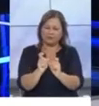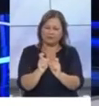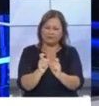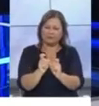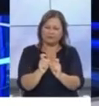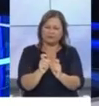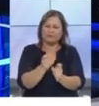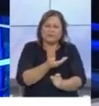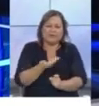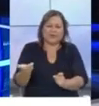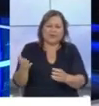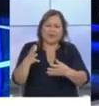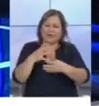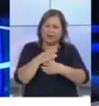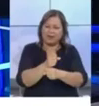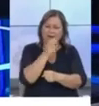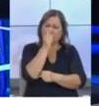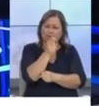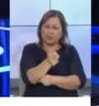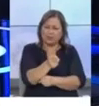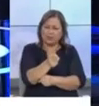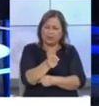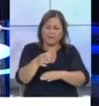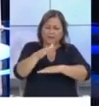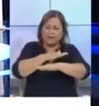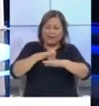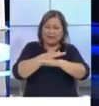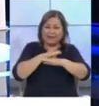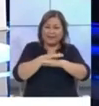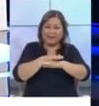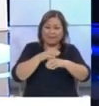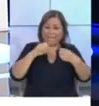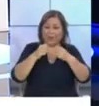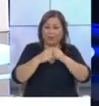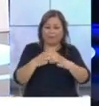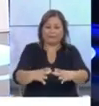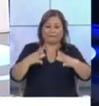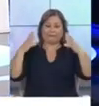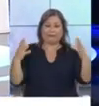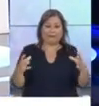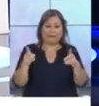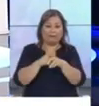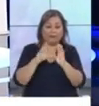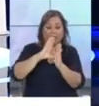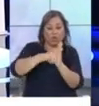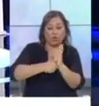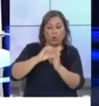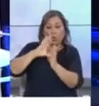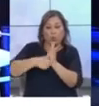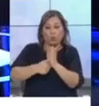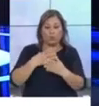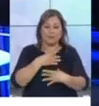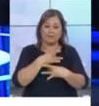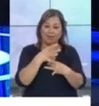para para resolver el desorden y la corrupción del sistema de salud que por año nos